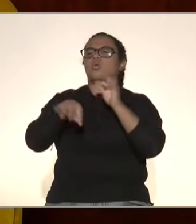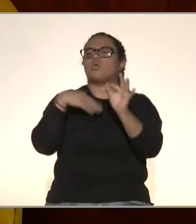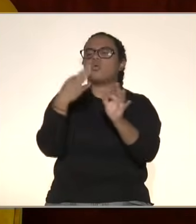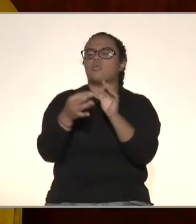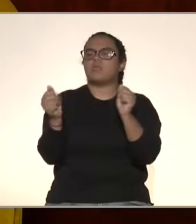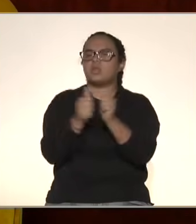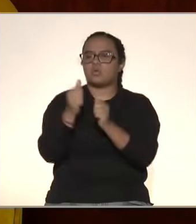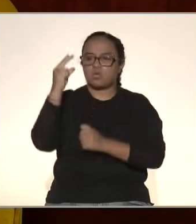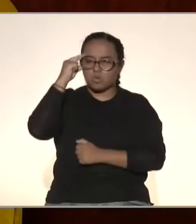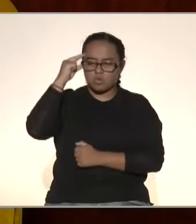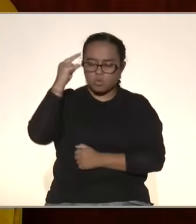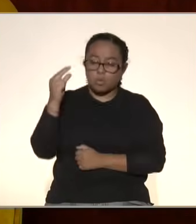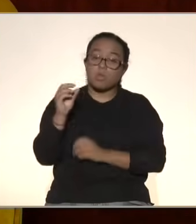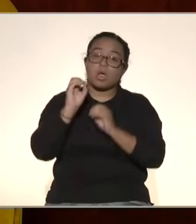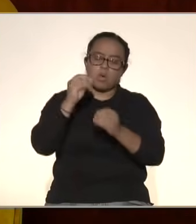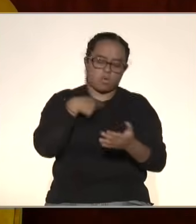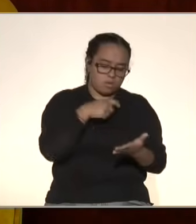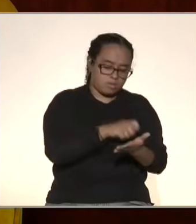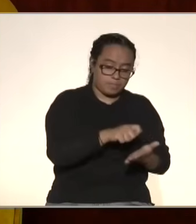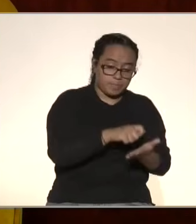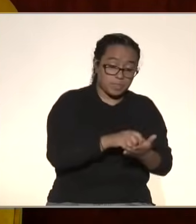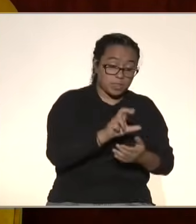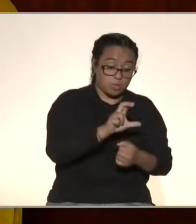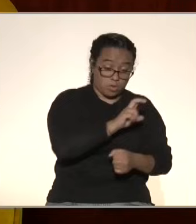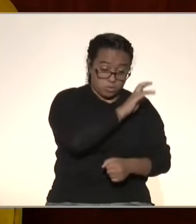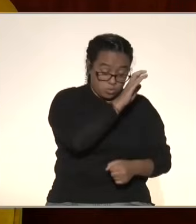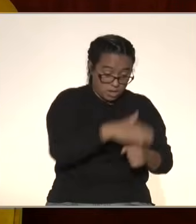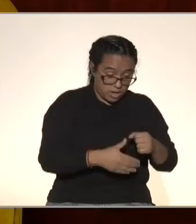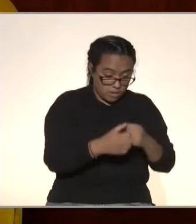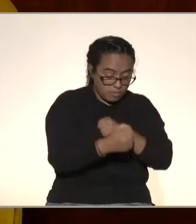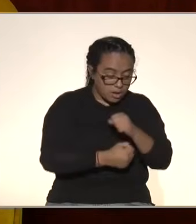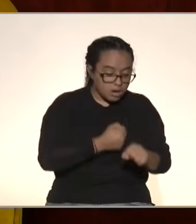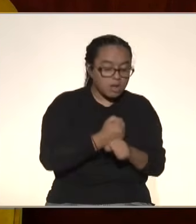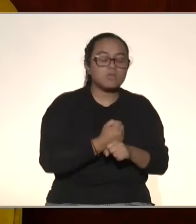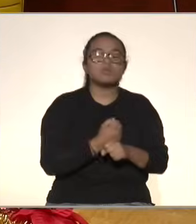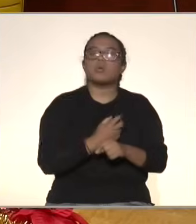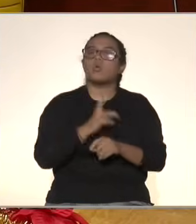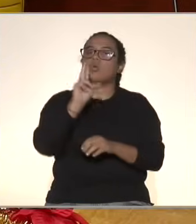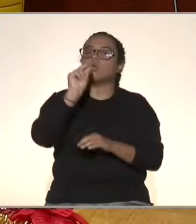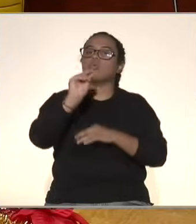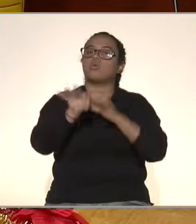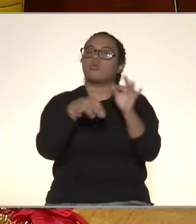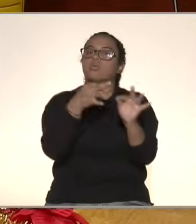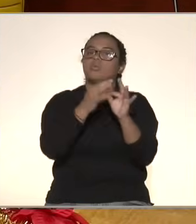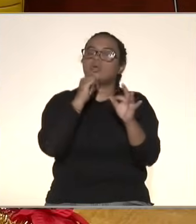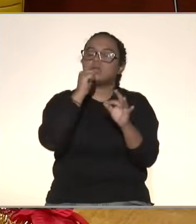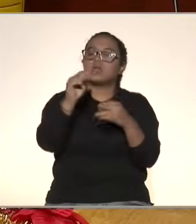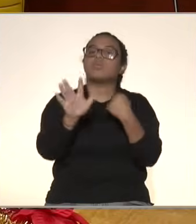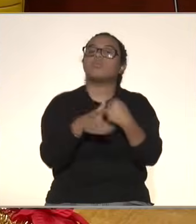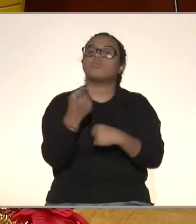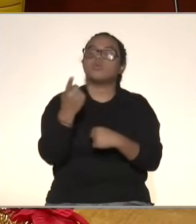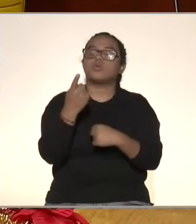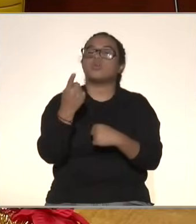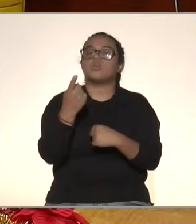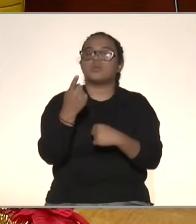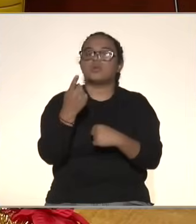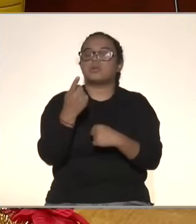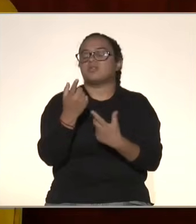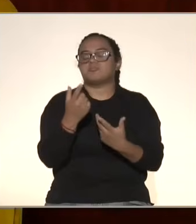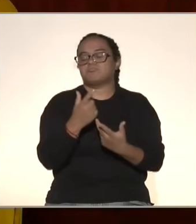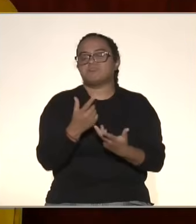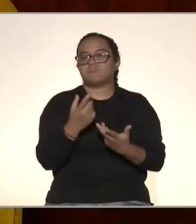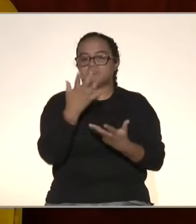con uvas o escribirlos, y a final de año todos tristes y frustrados por no haber logrado